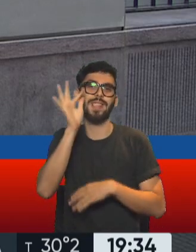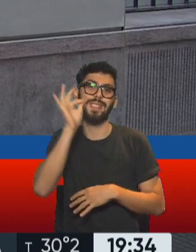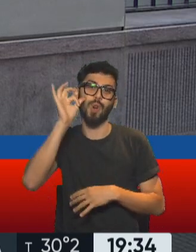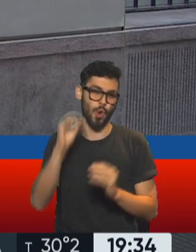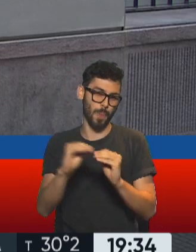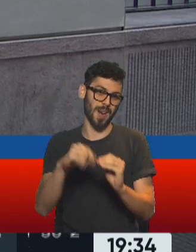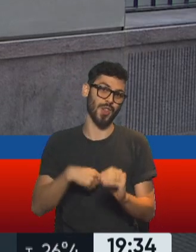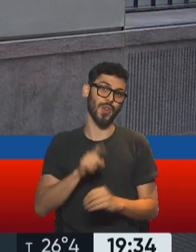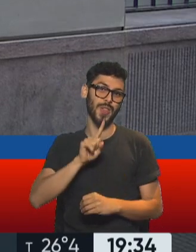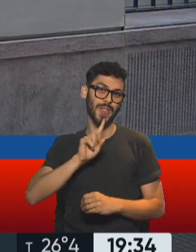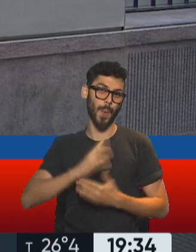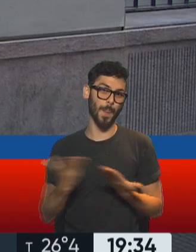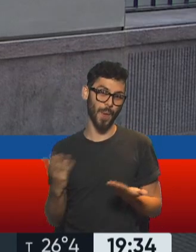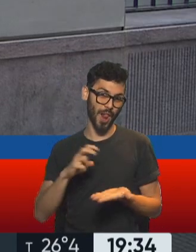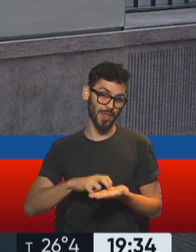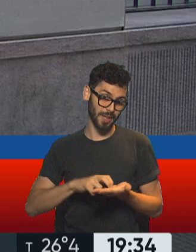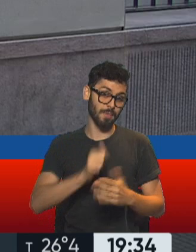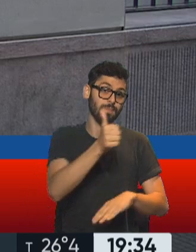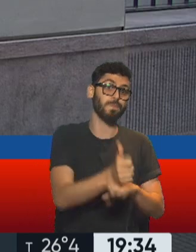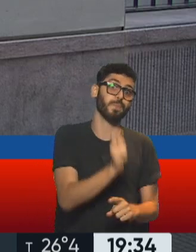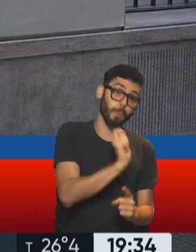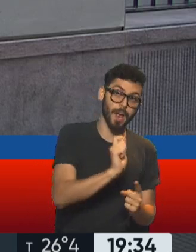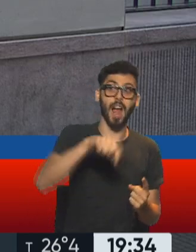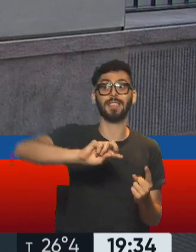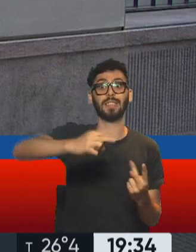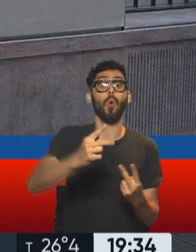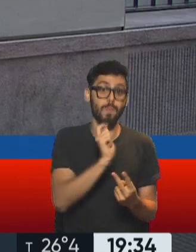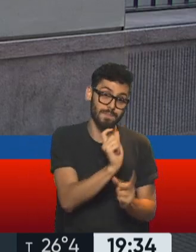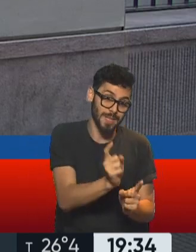de Televisión Pública Noticias, en la primera salida y luego en la segunda salida también nos iba a comentar.